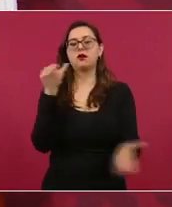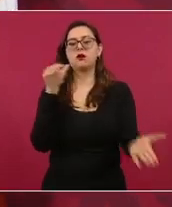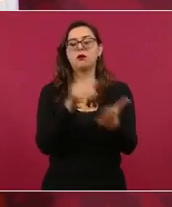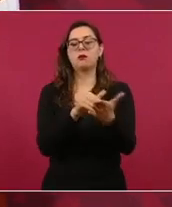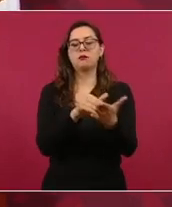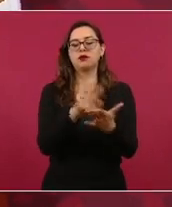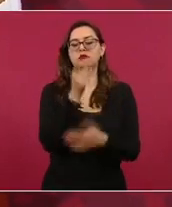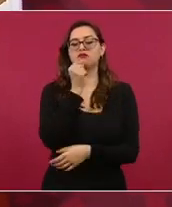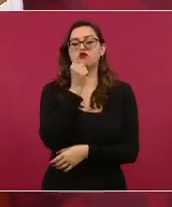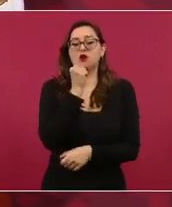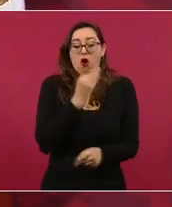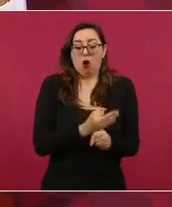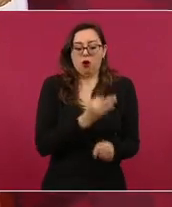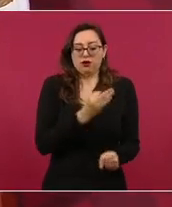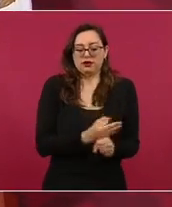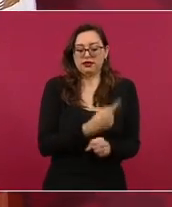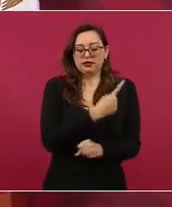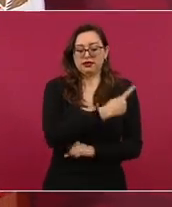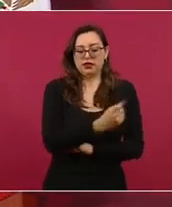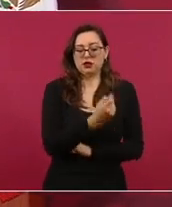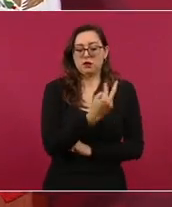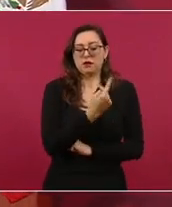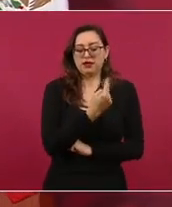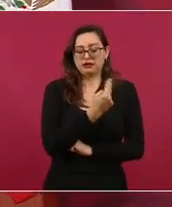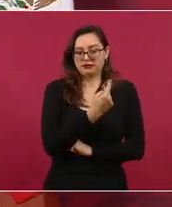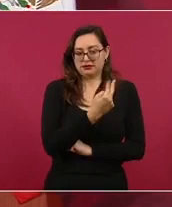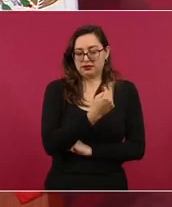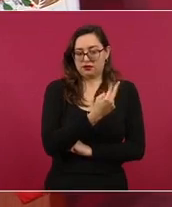alrededor de 125,000, nos faltan 20,000 más.